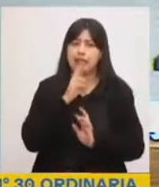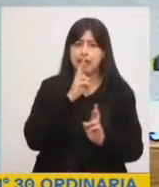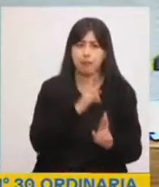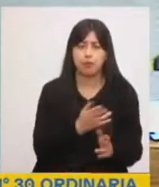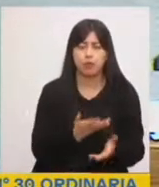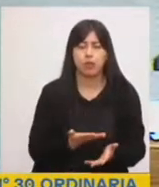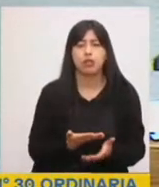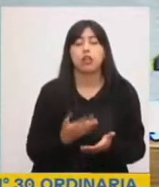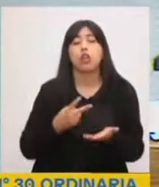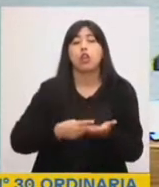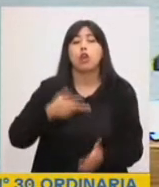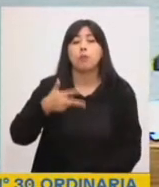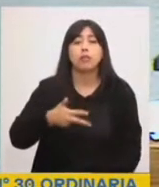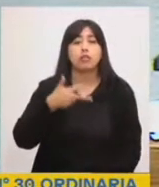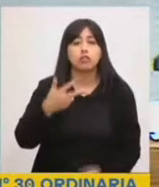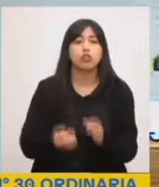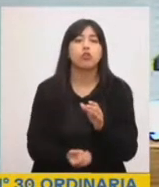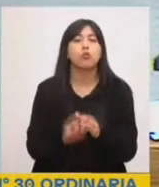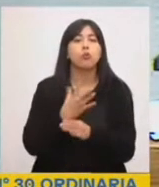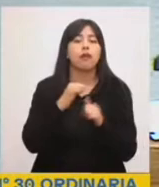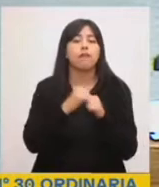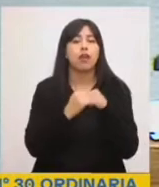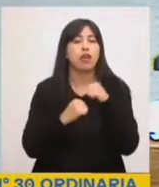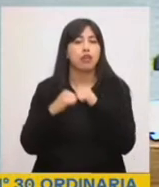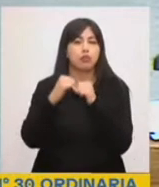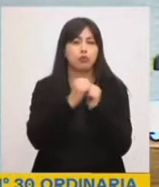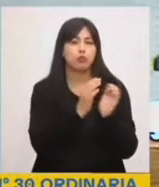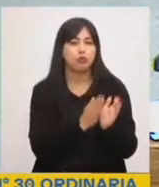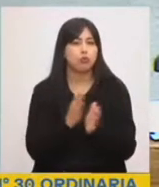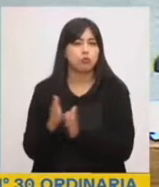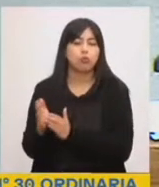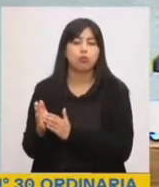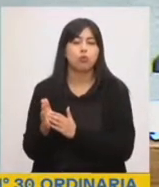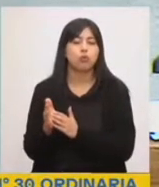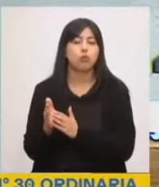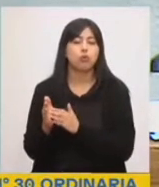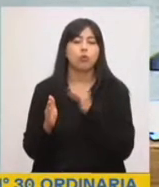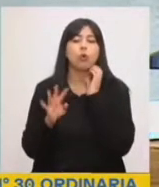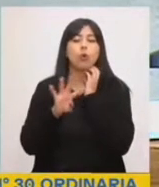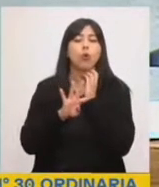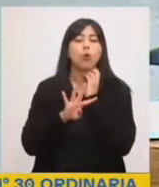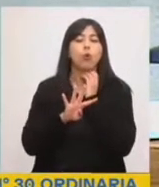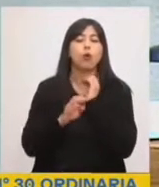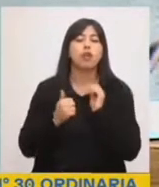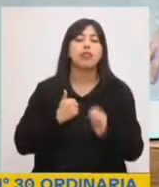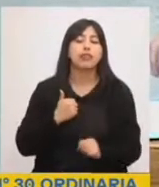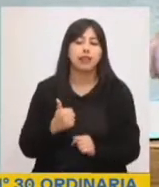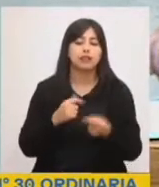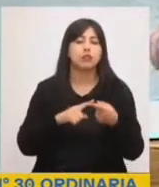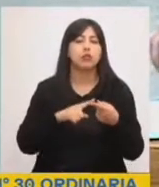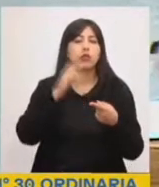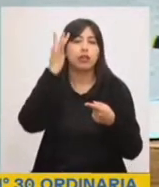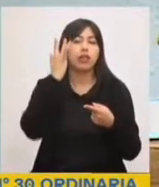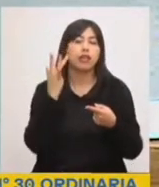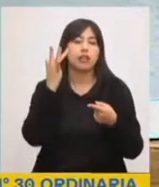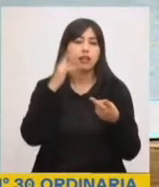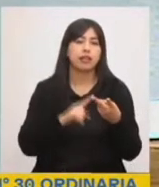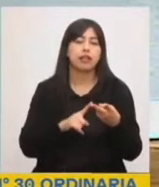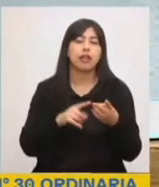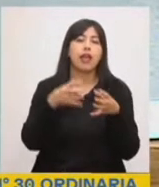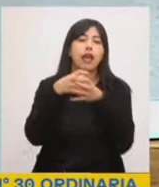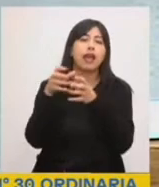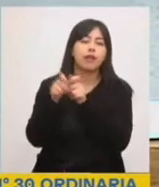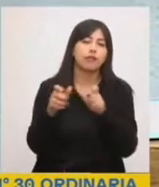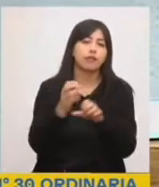2018, la PDI adoptó una nueva estructura organizacional, creando cuatro subdirecciones: inteligencia, crimen organizado